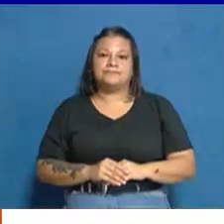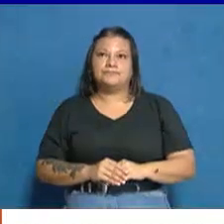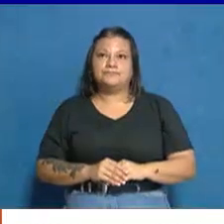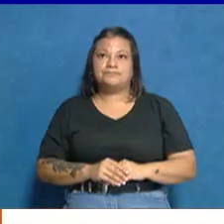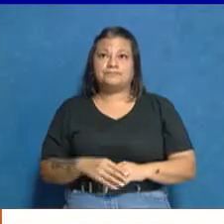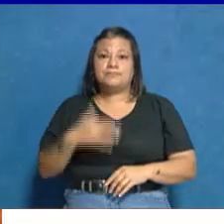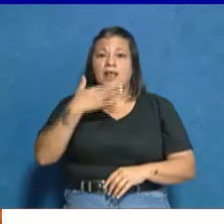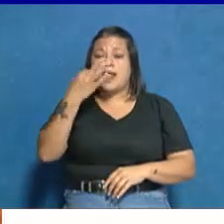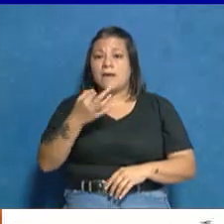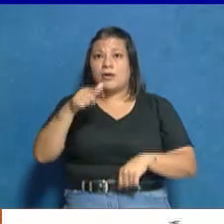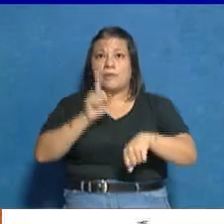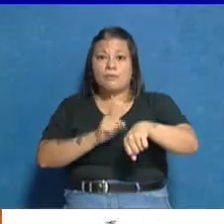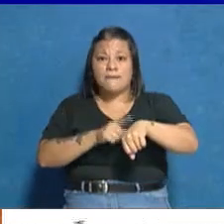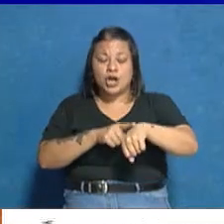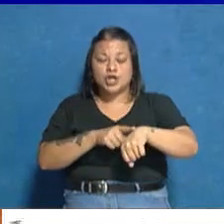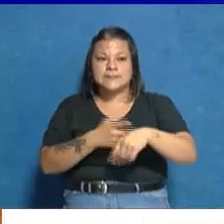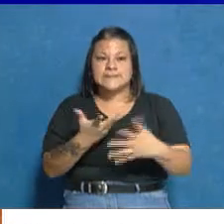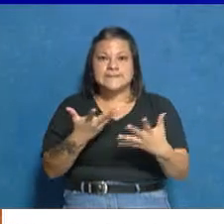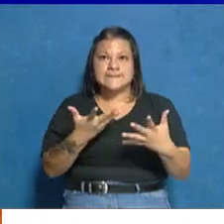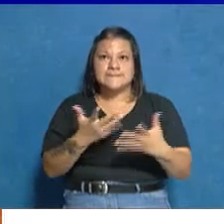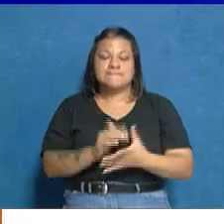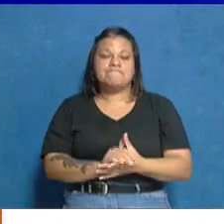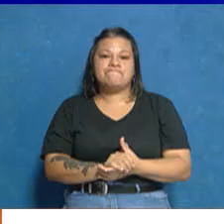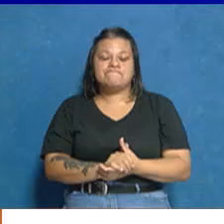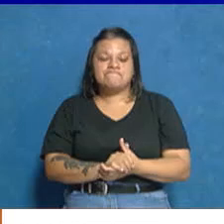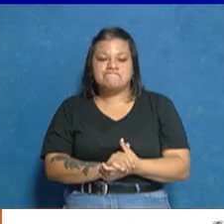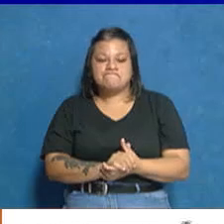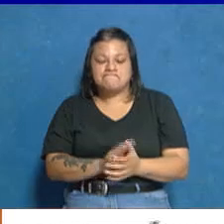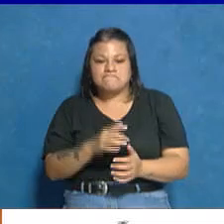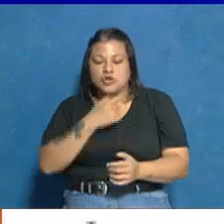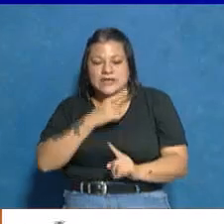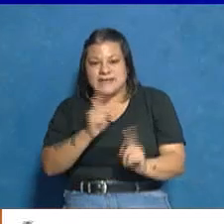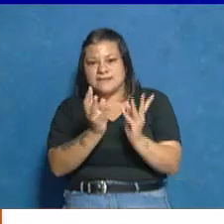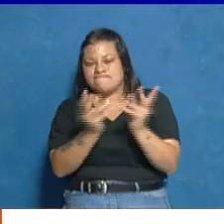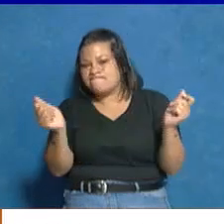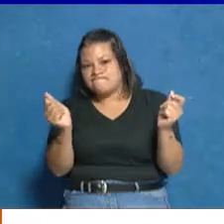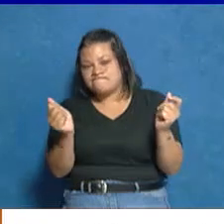La verdad que es un momento que no quería que llegue nunca.